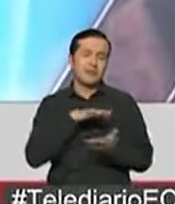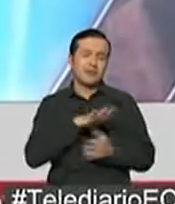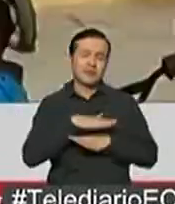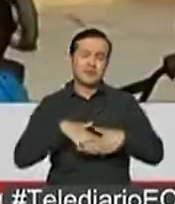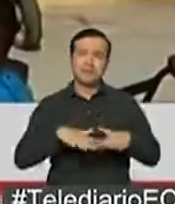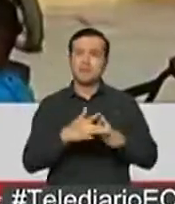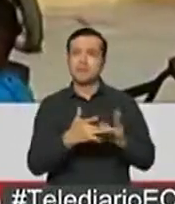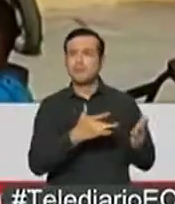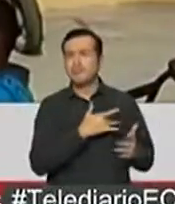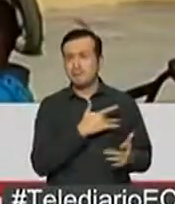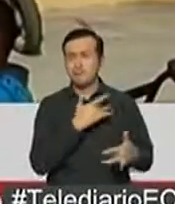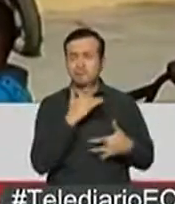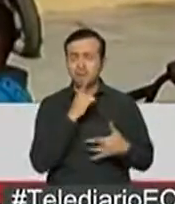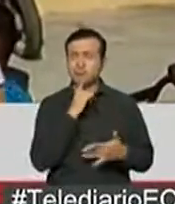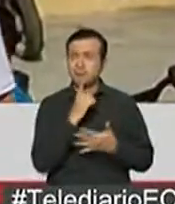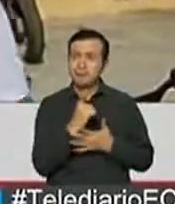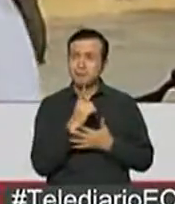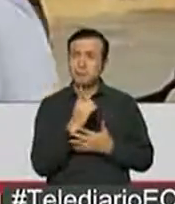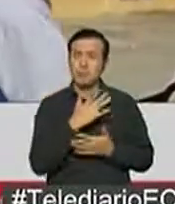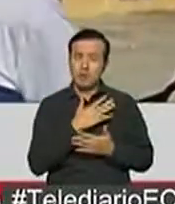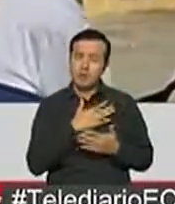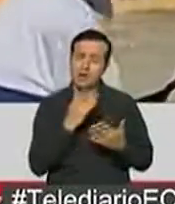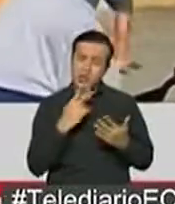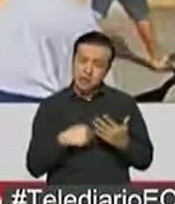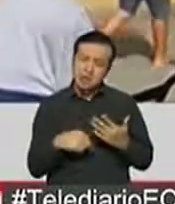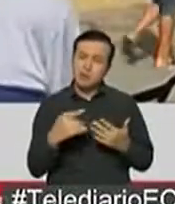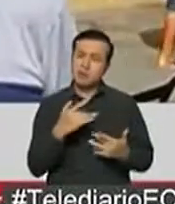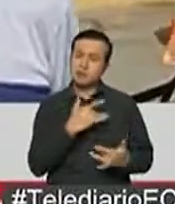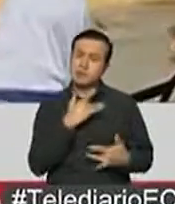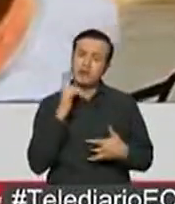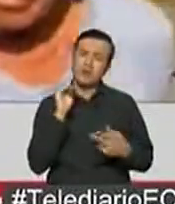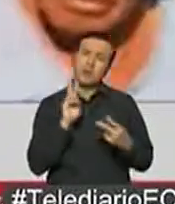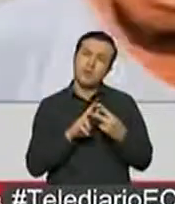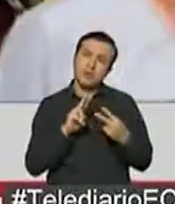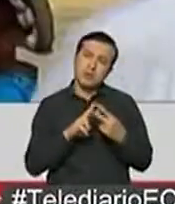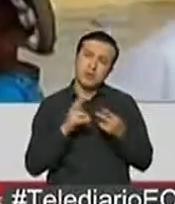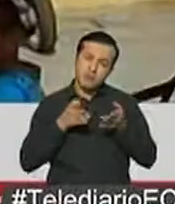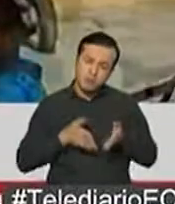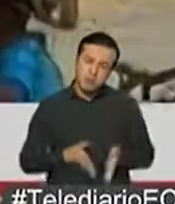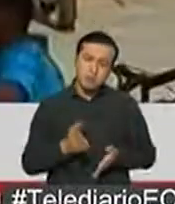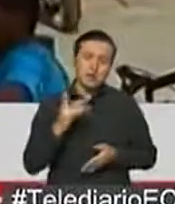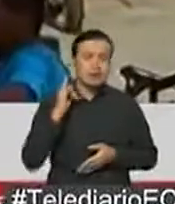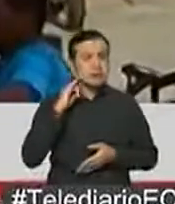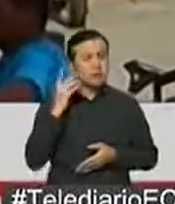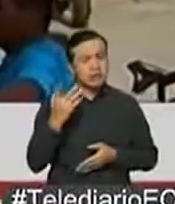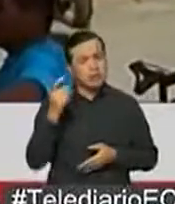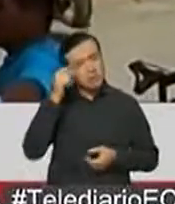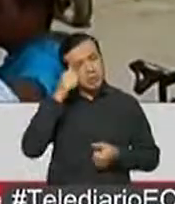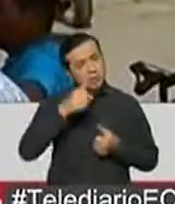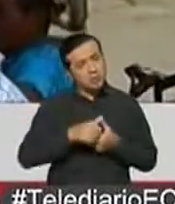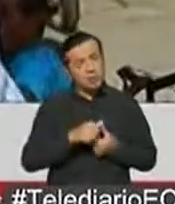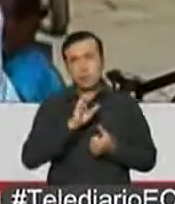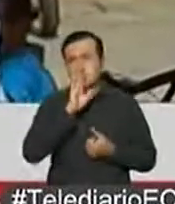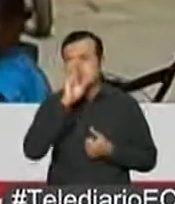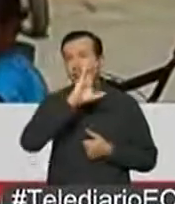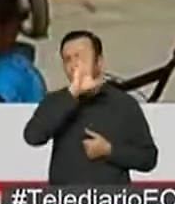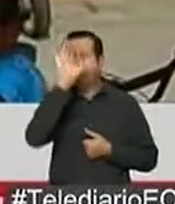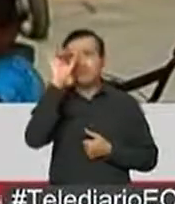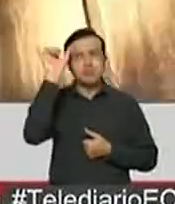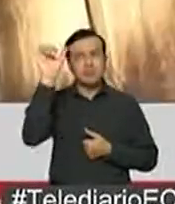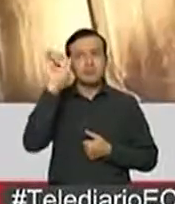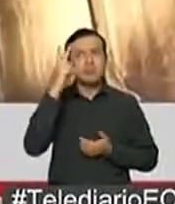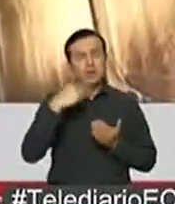sector haya si llegase a ser como que fueron igual de bueno porque uno la conocida por un avión a ser buena niña dios está en latín ansiedad porque serbia